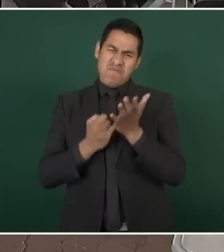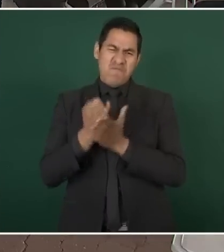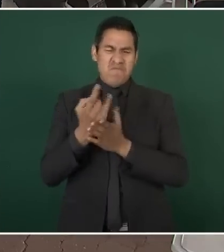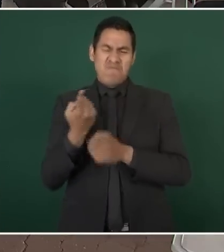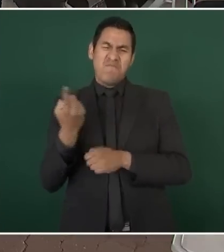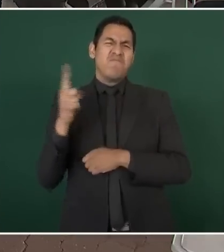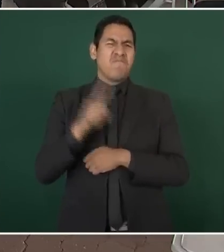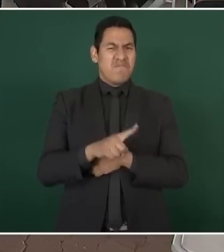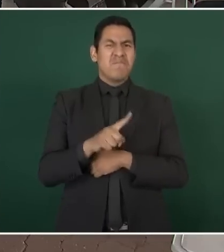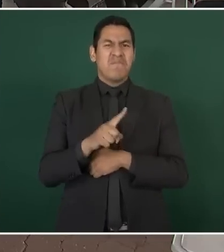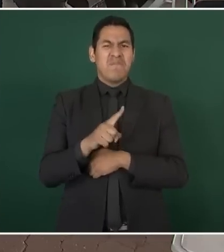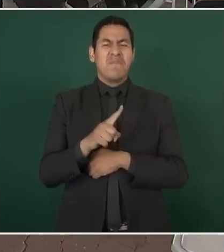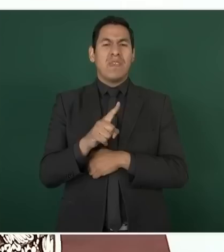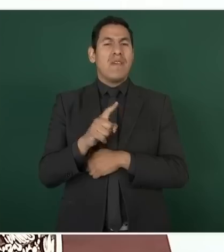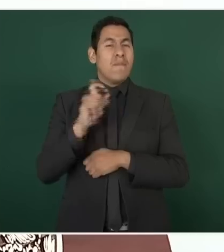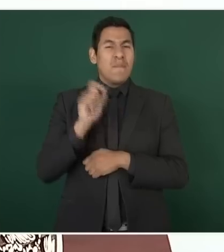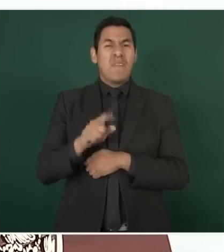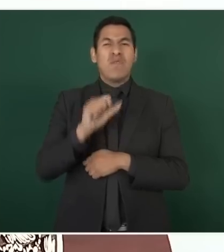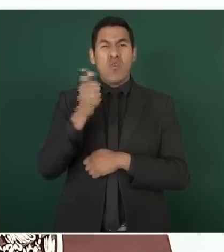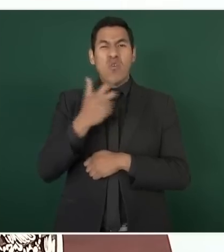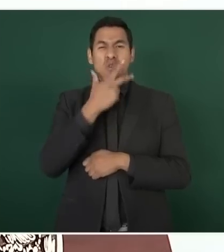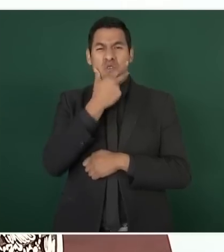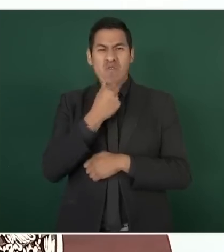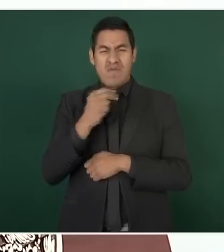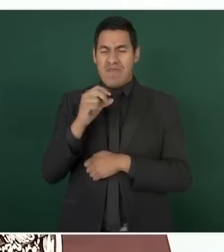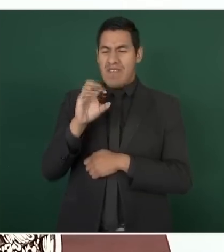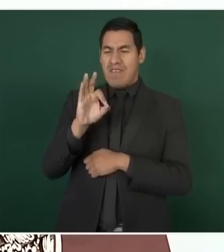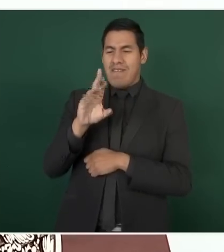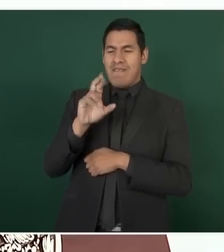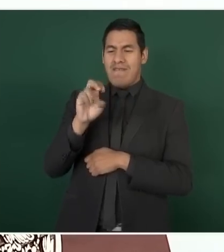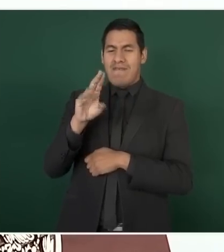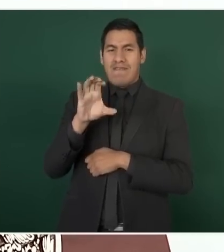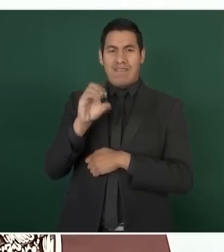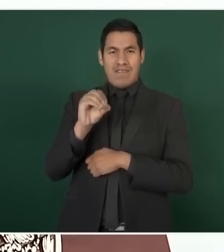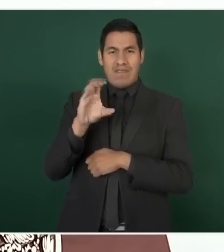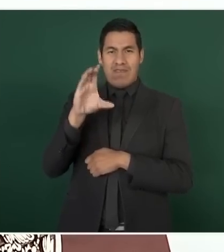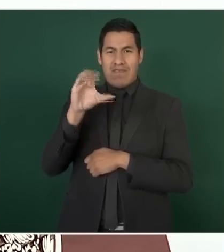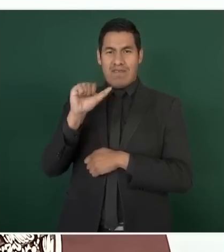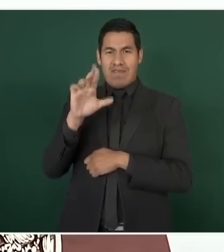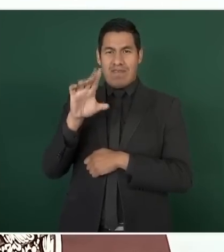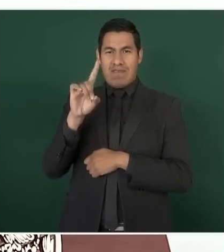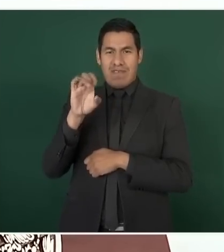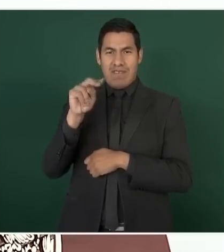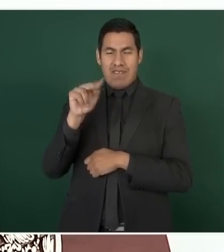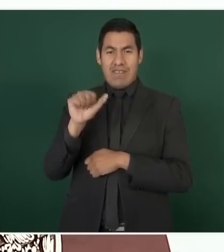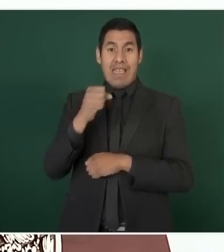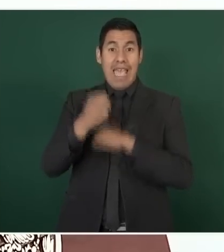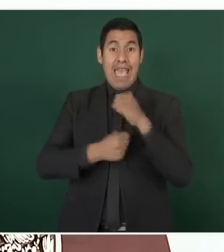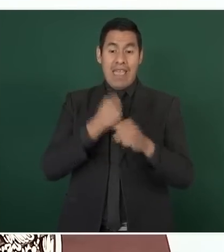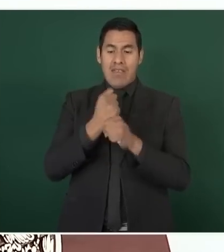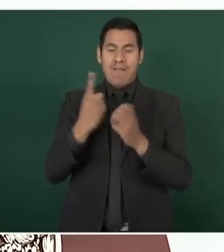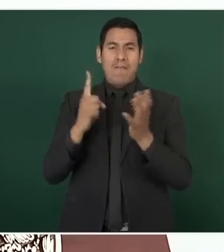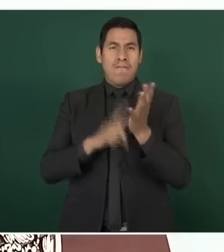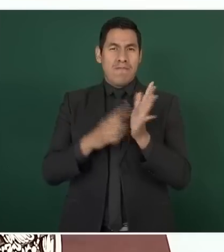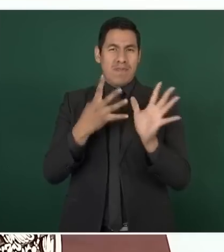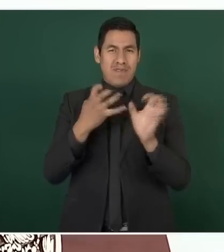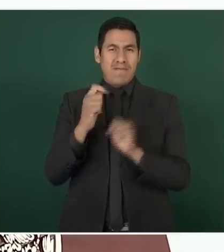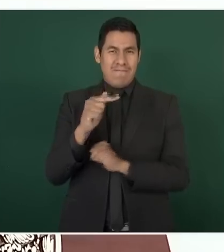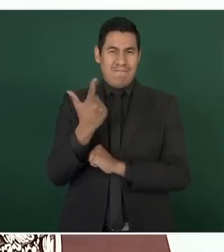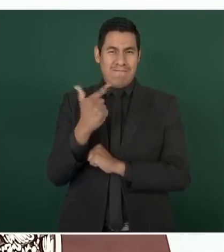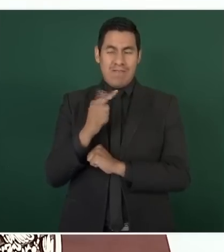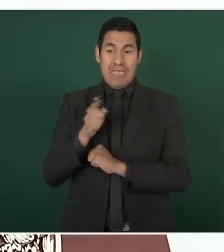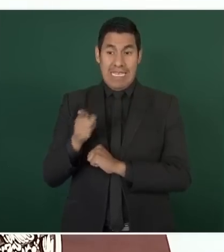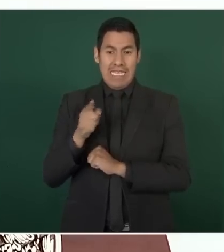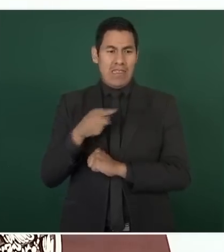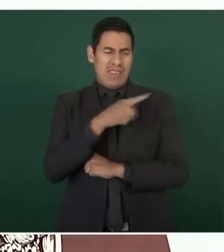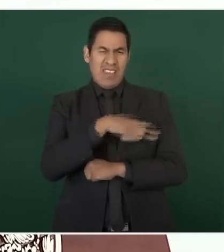chacal, Francisco Cárdenas, había combatido en 1912 a los